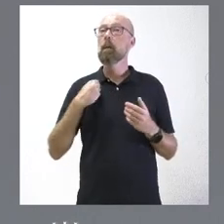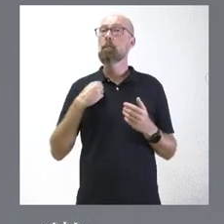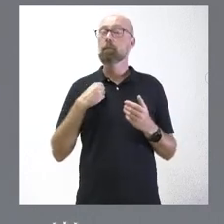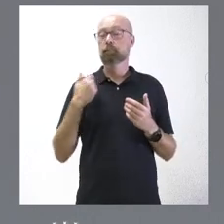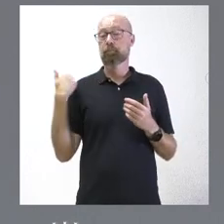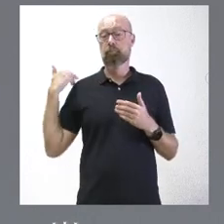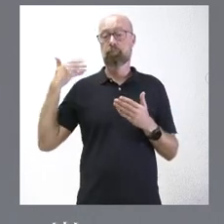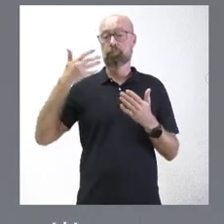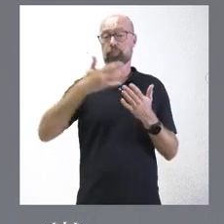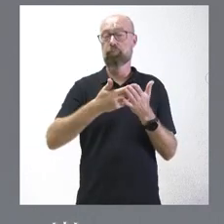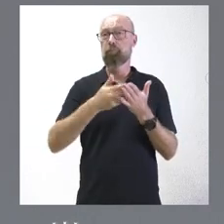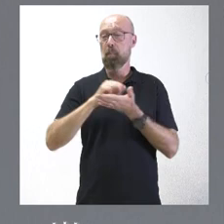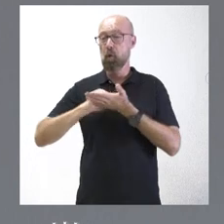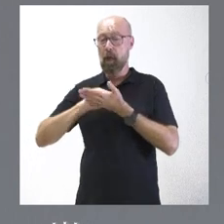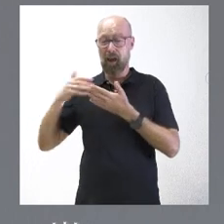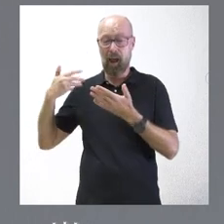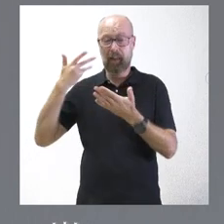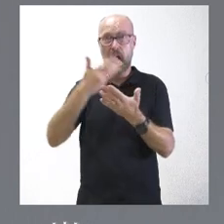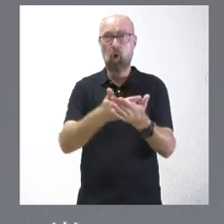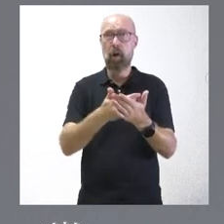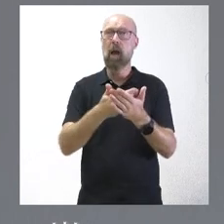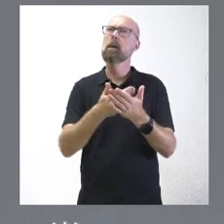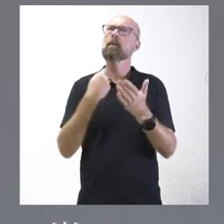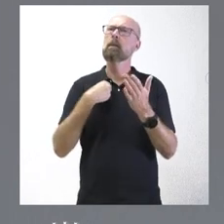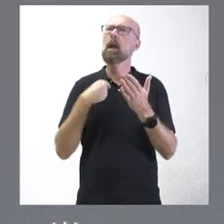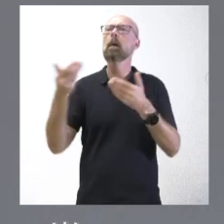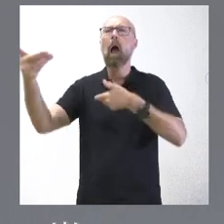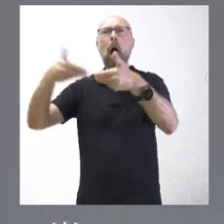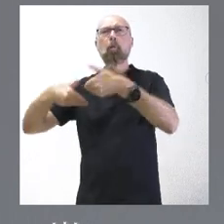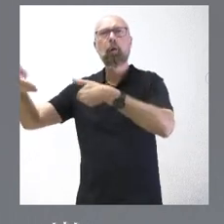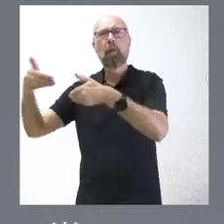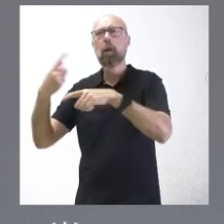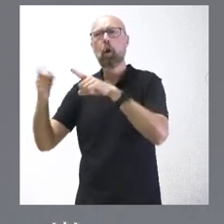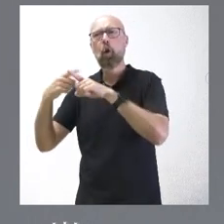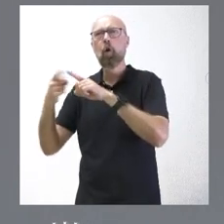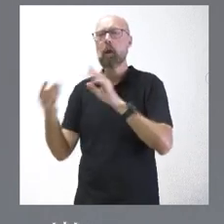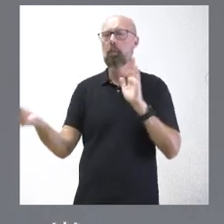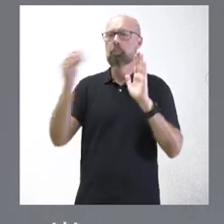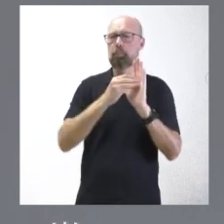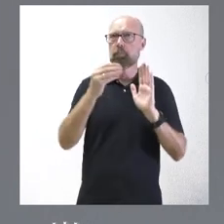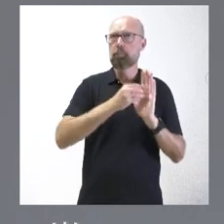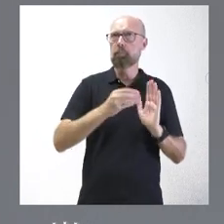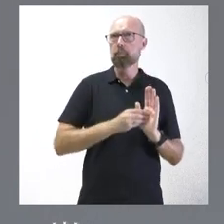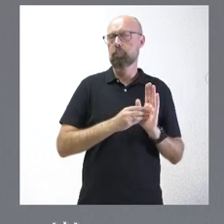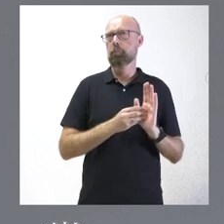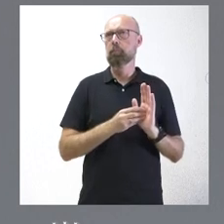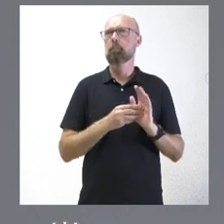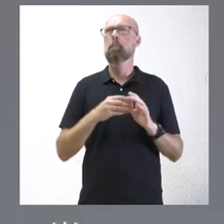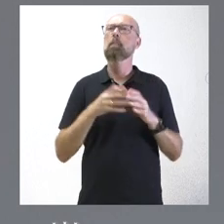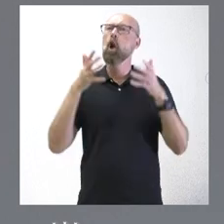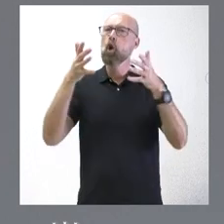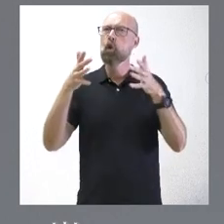la tramitación de la misma las aportaciones que se han ido haciendo por los diferentes consejos sectoriales